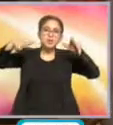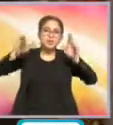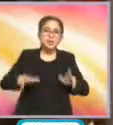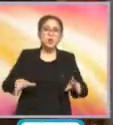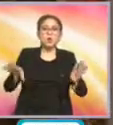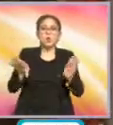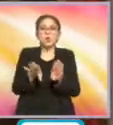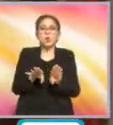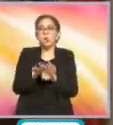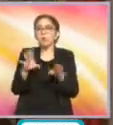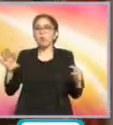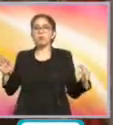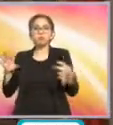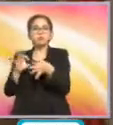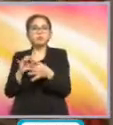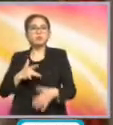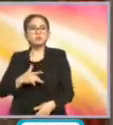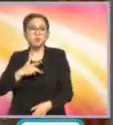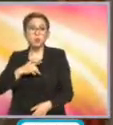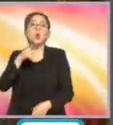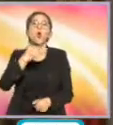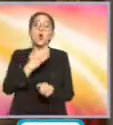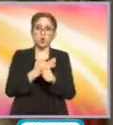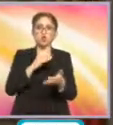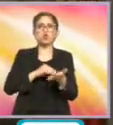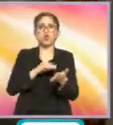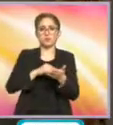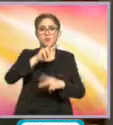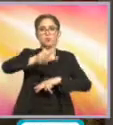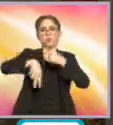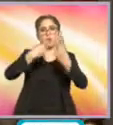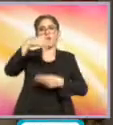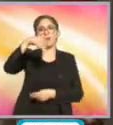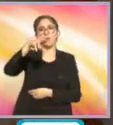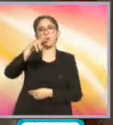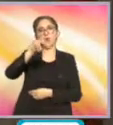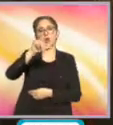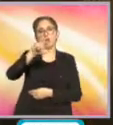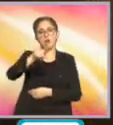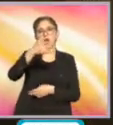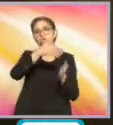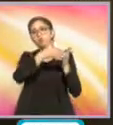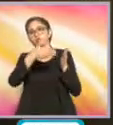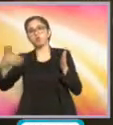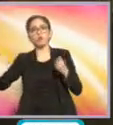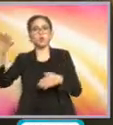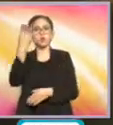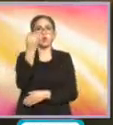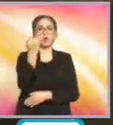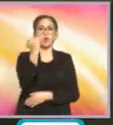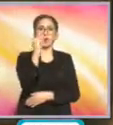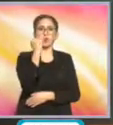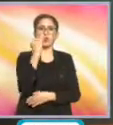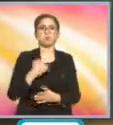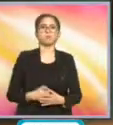sentimiento tan común. Aún tienes tiempo para asistir al MUNAL, ya que estará disponible hasta el 9 de julio.